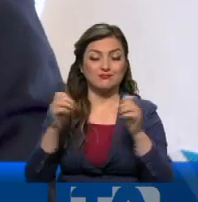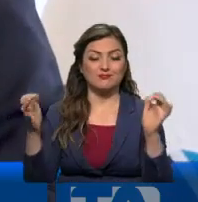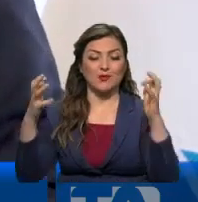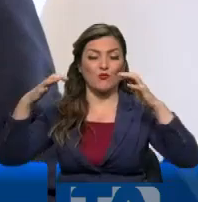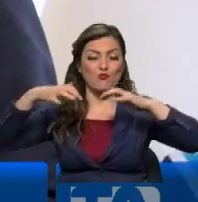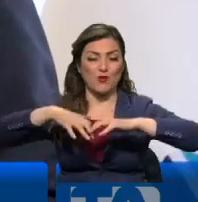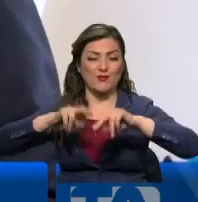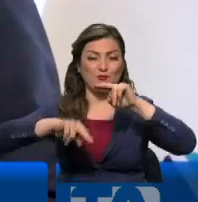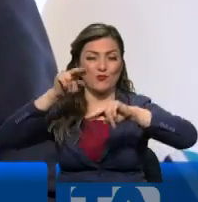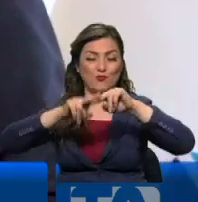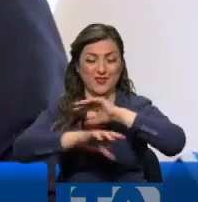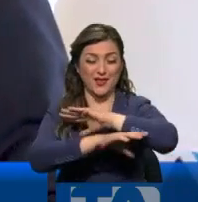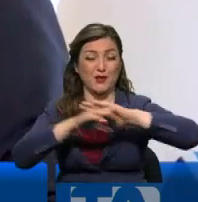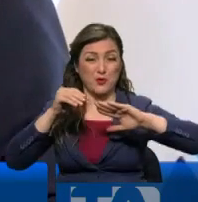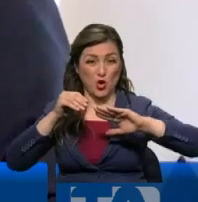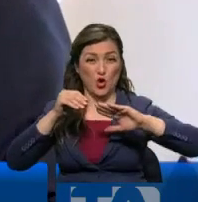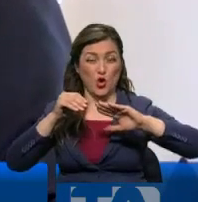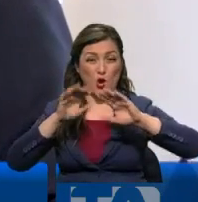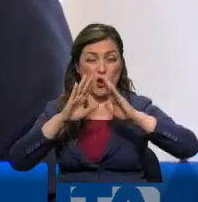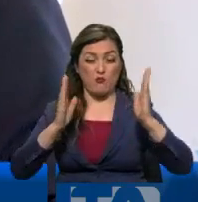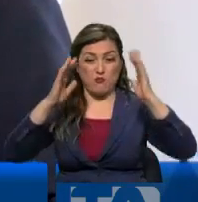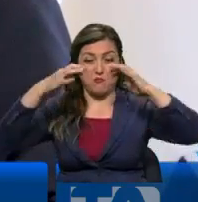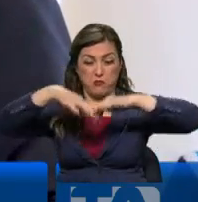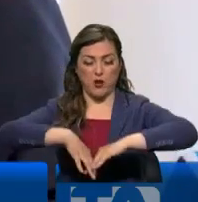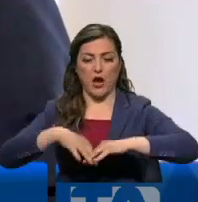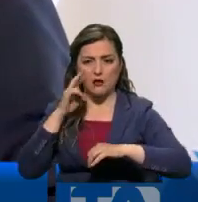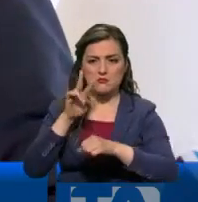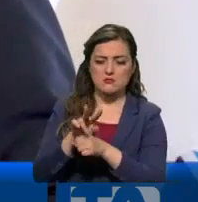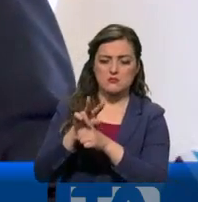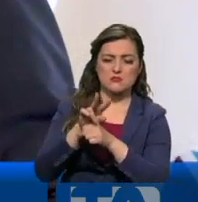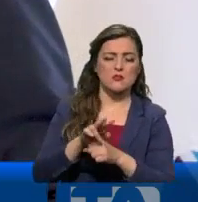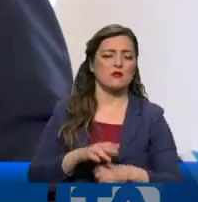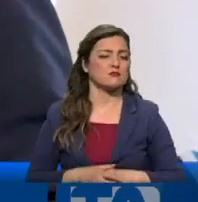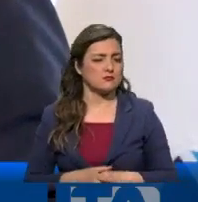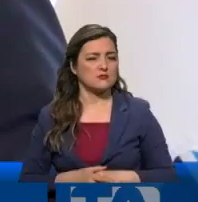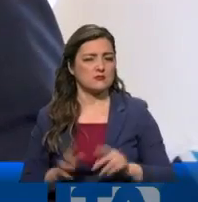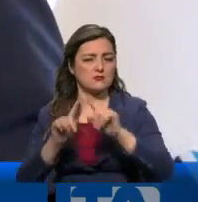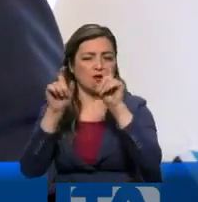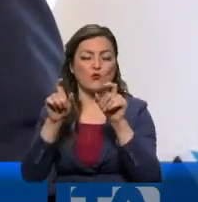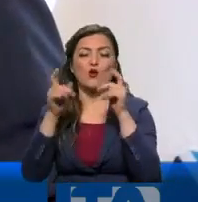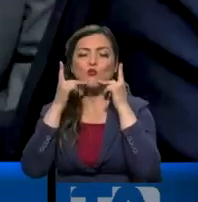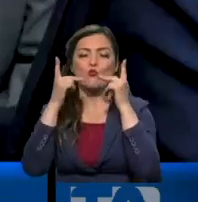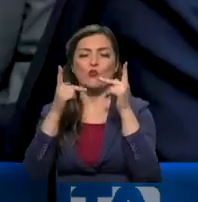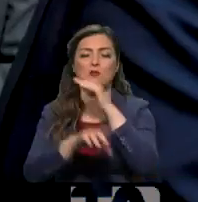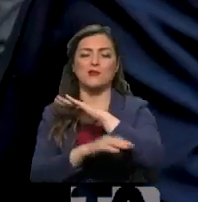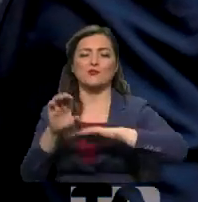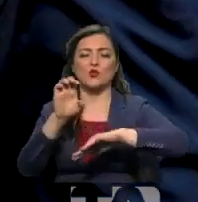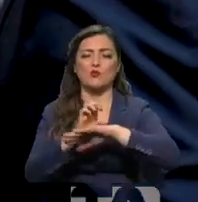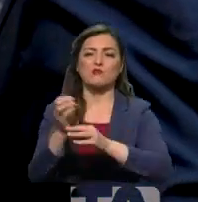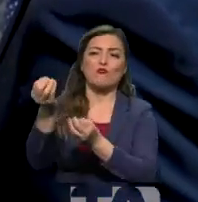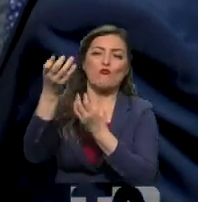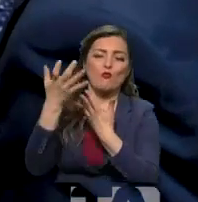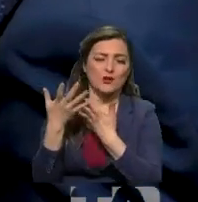de la infraestructura petrolera y conocerán las variantes implementadas por la empresa pública Petroecuador. Según el